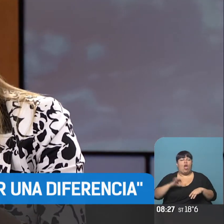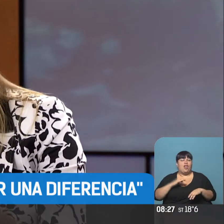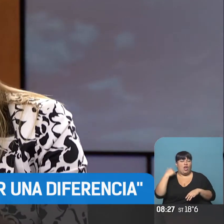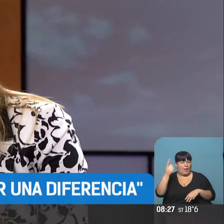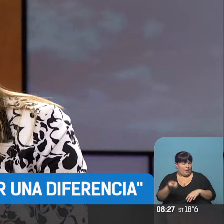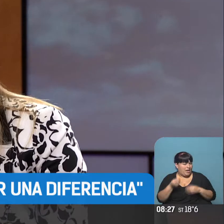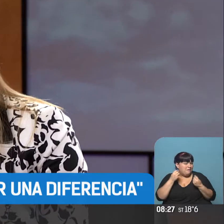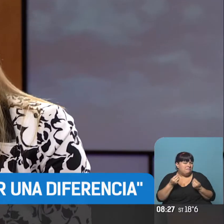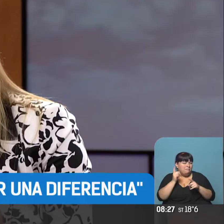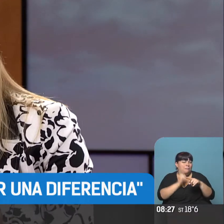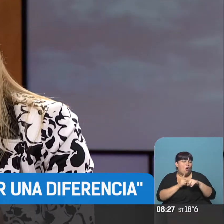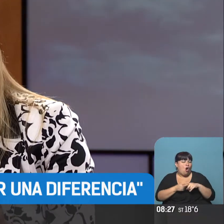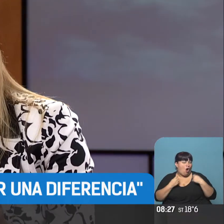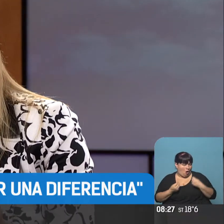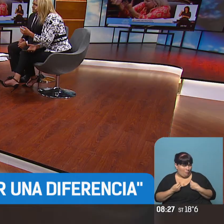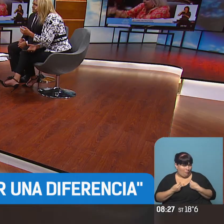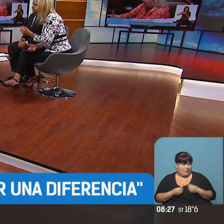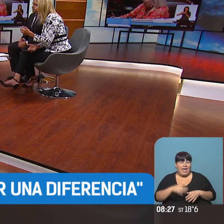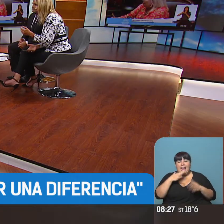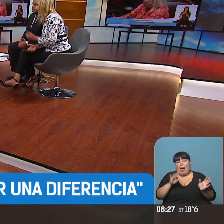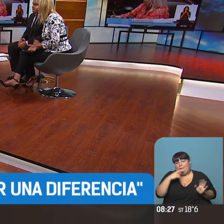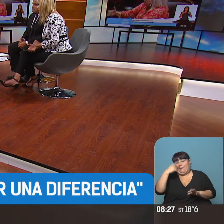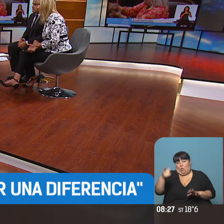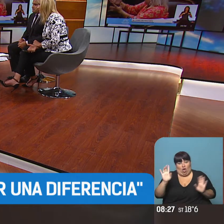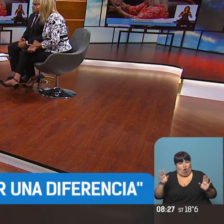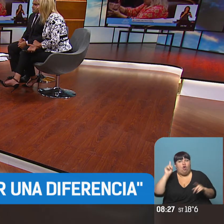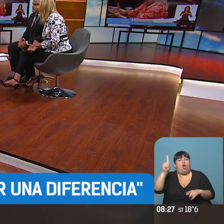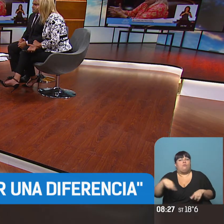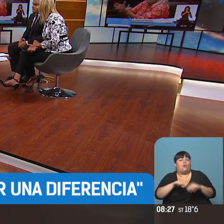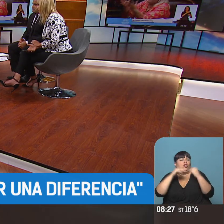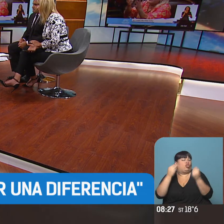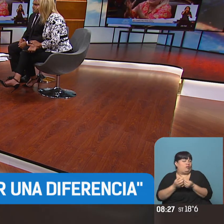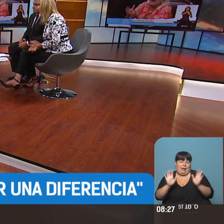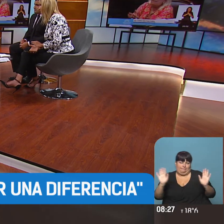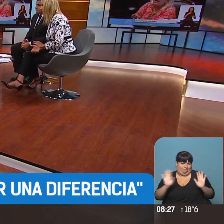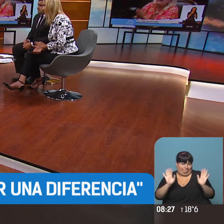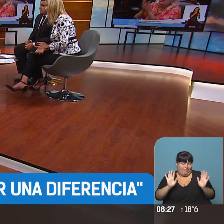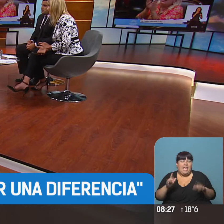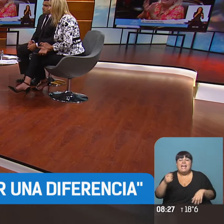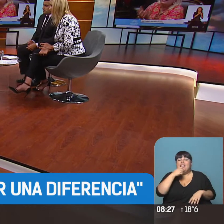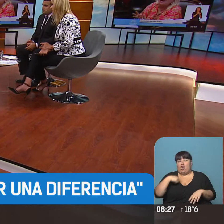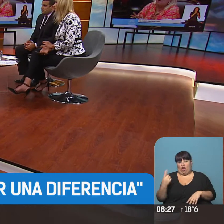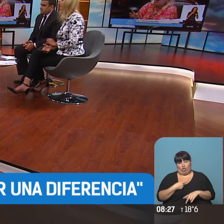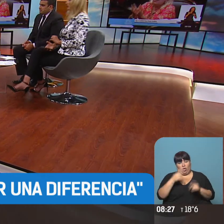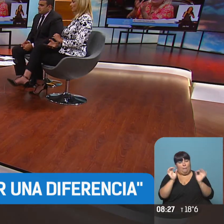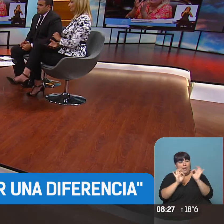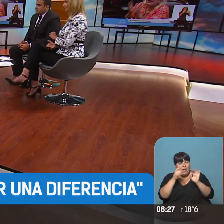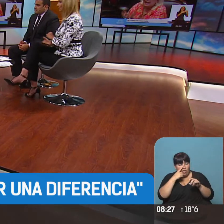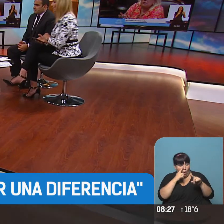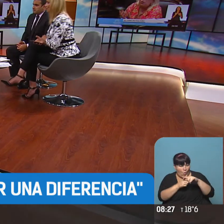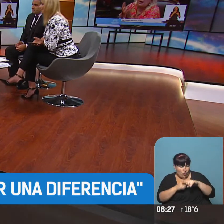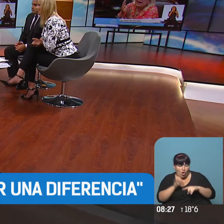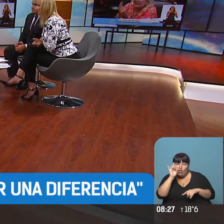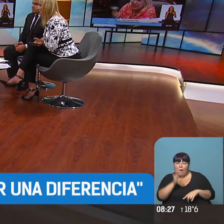viene. ¿Cuál es la cuenta que hacen? La verdad es que habría que preguntarle a ellos cómo llegan a esa conclusión. No, si nosotros medimos junio, sí,